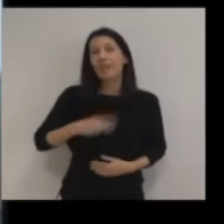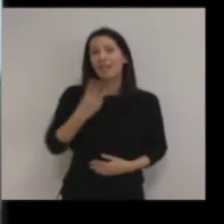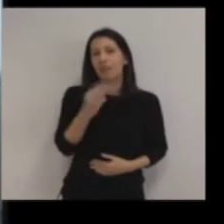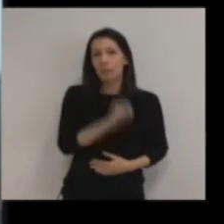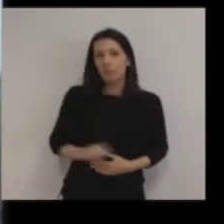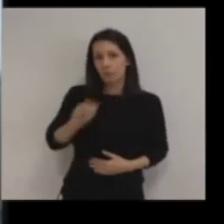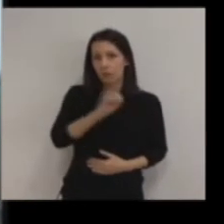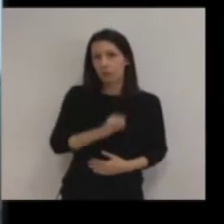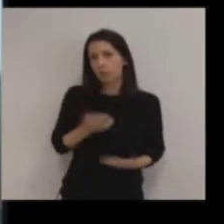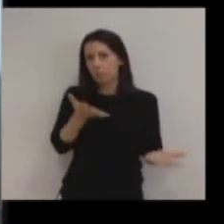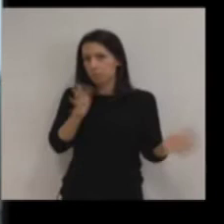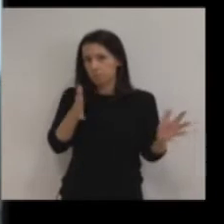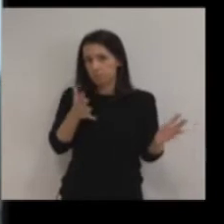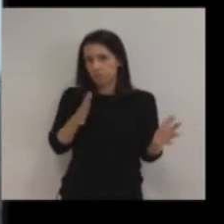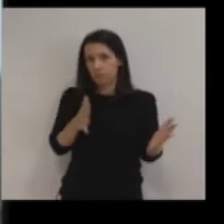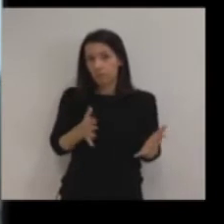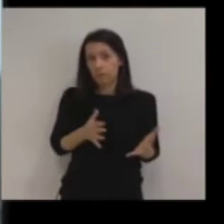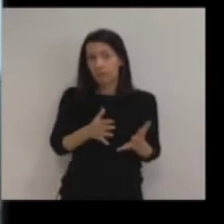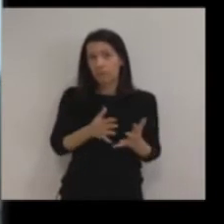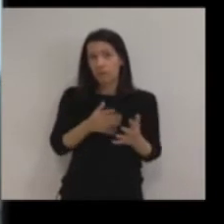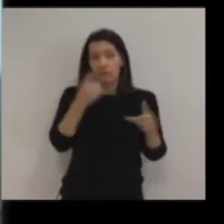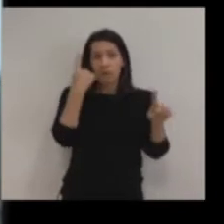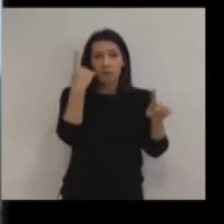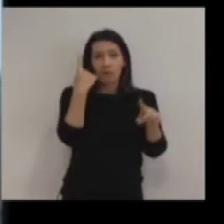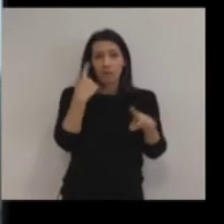millones, digamos, el abanico